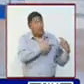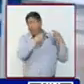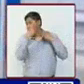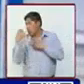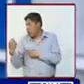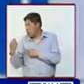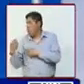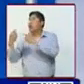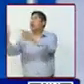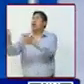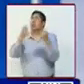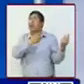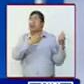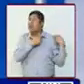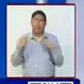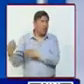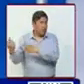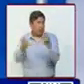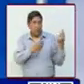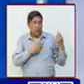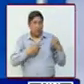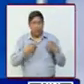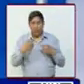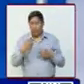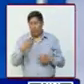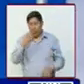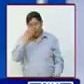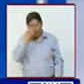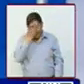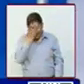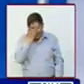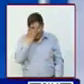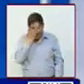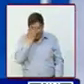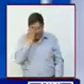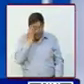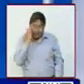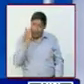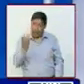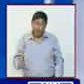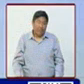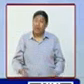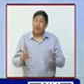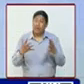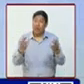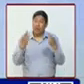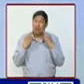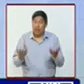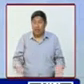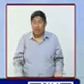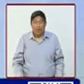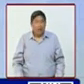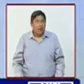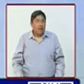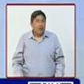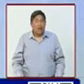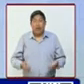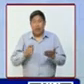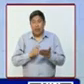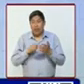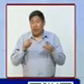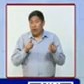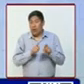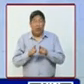sí, en la dirección que creo que está con cargo a Céfalo. Parece que sí, la por eso es que no encontrábamos que no respuesta. Respuesta, exacto. A esto